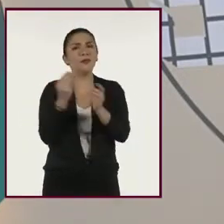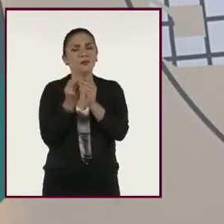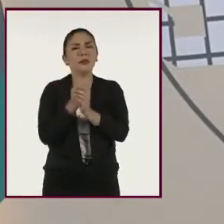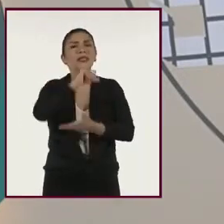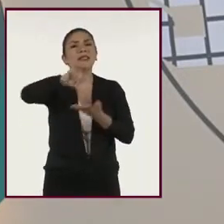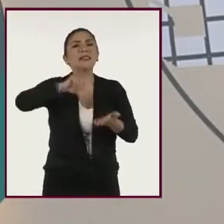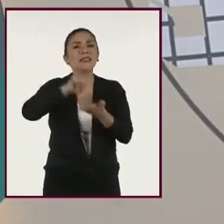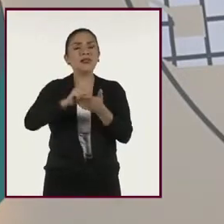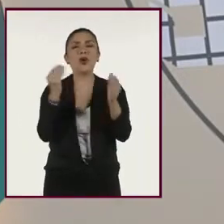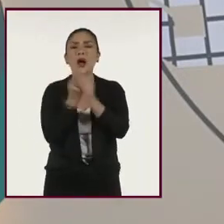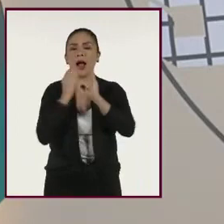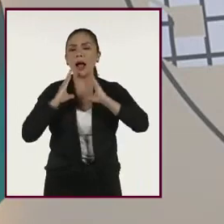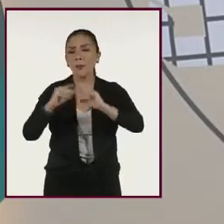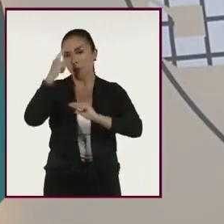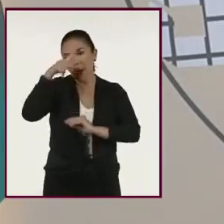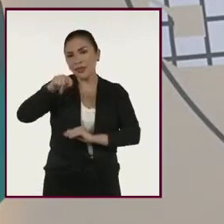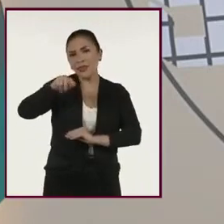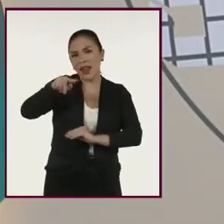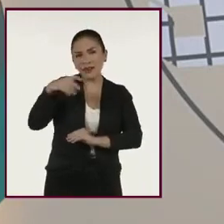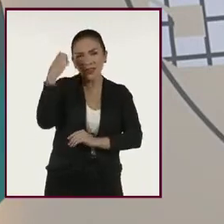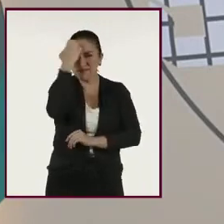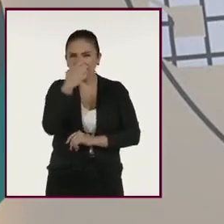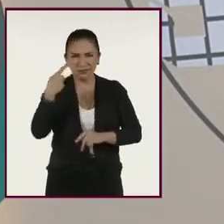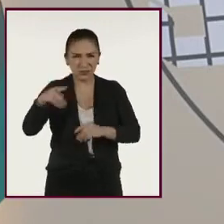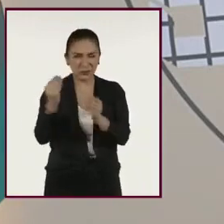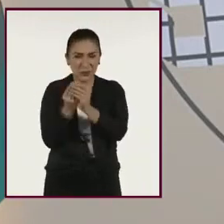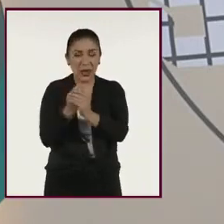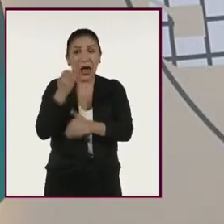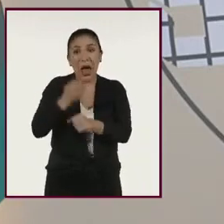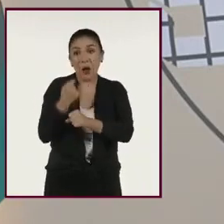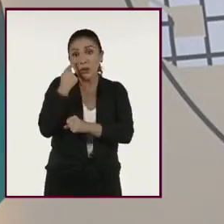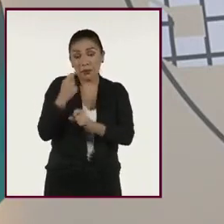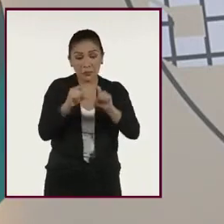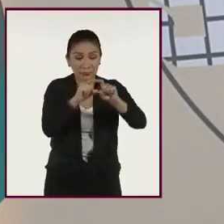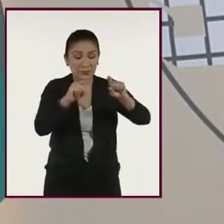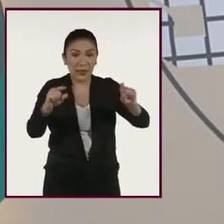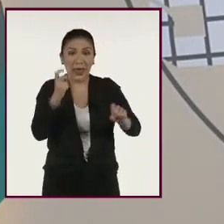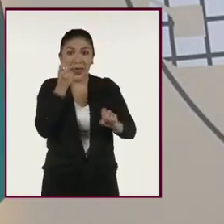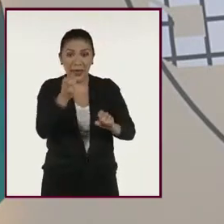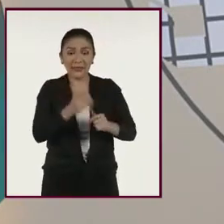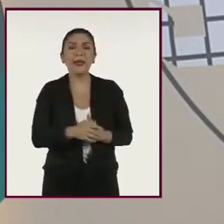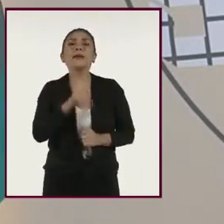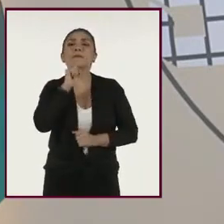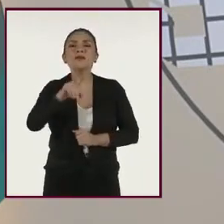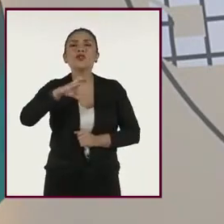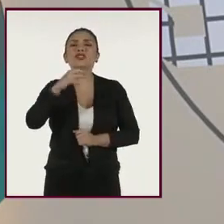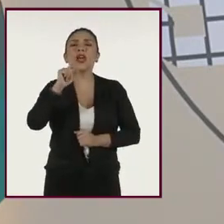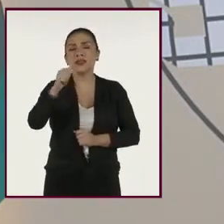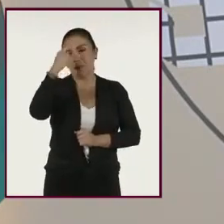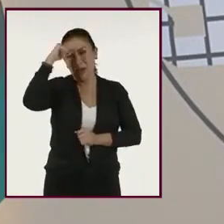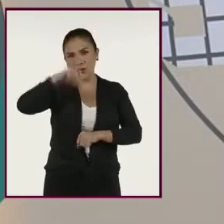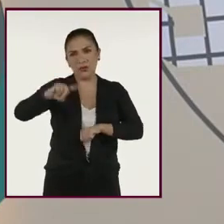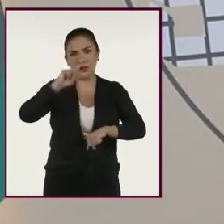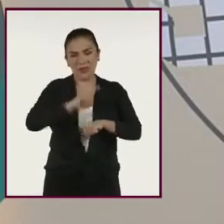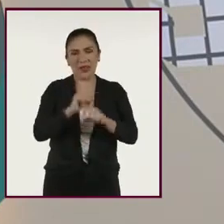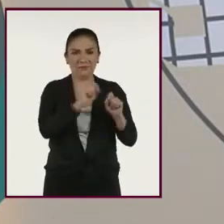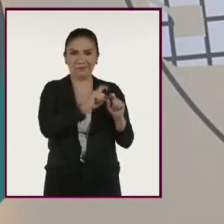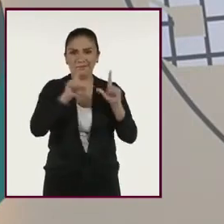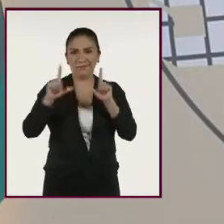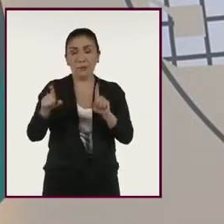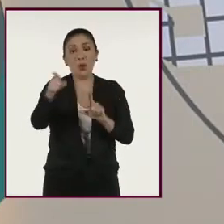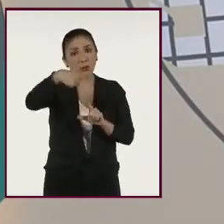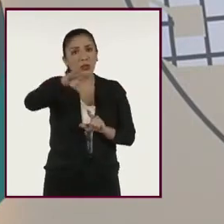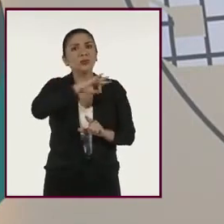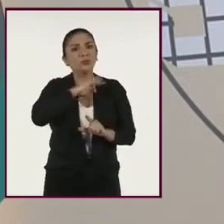del Centro de Capacitación Televisiva y Audiovisual, que está apareciendo en pantalla y en el chat de esta transmisión, para